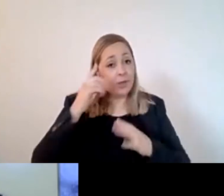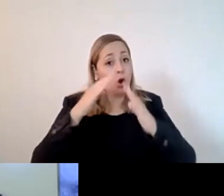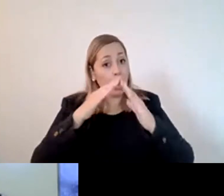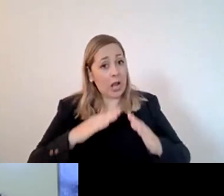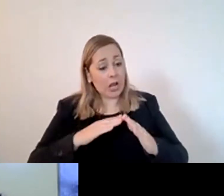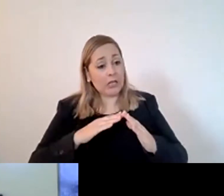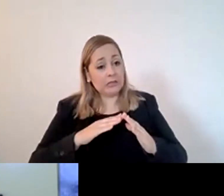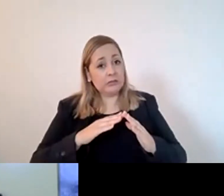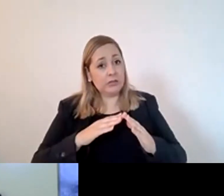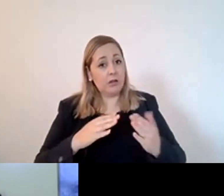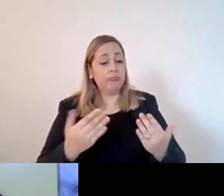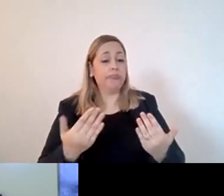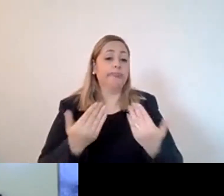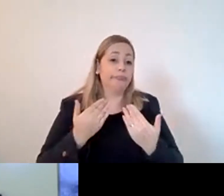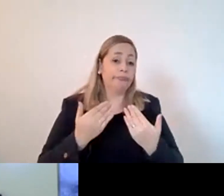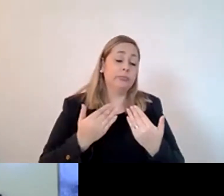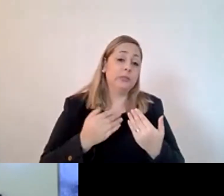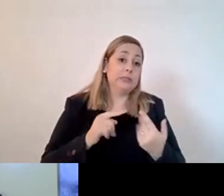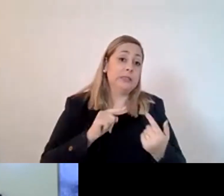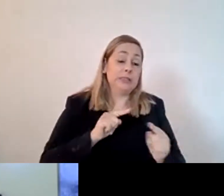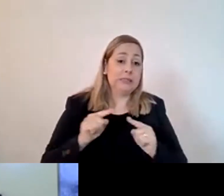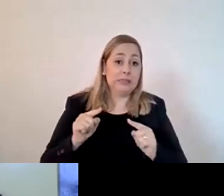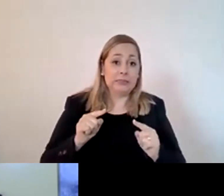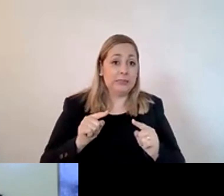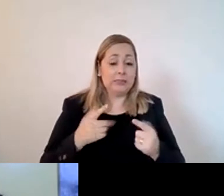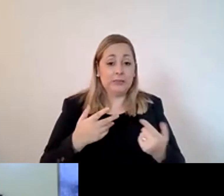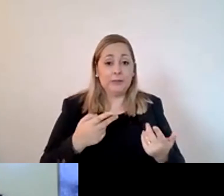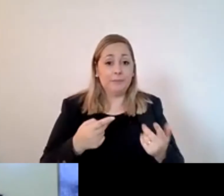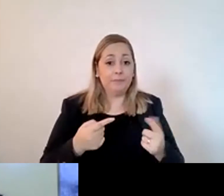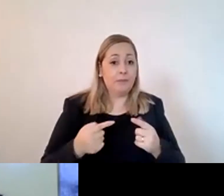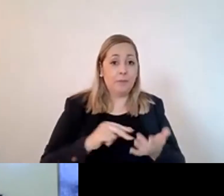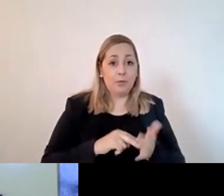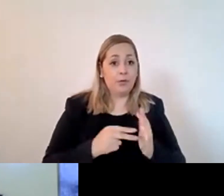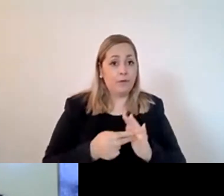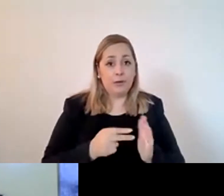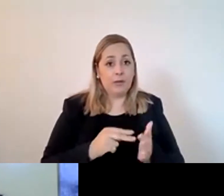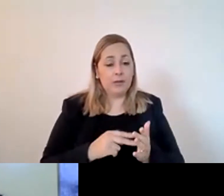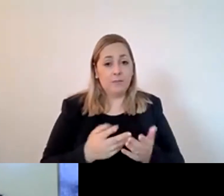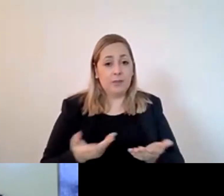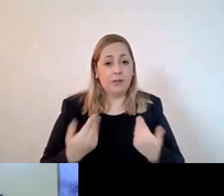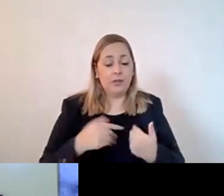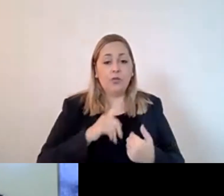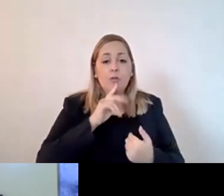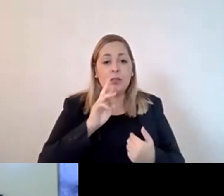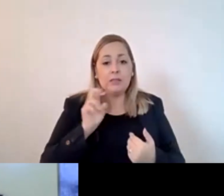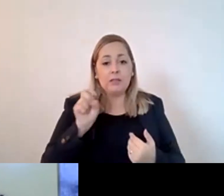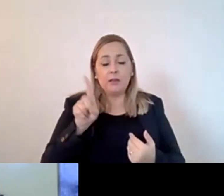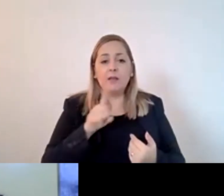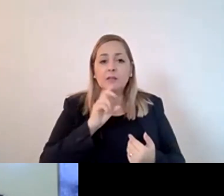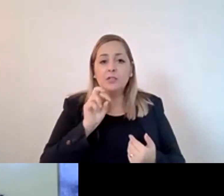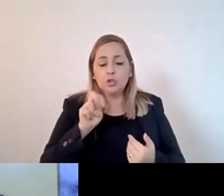apoyador. Entonces las asperezas que le propinó su trastorno en la vida no son